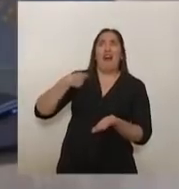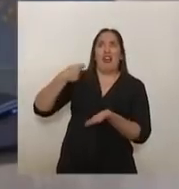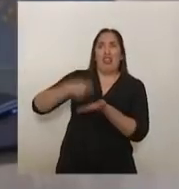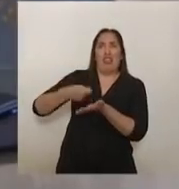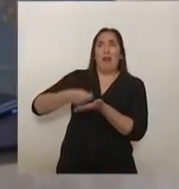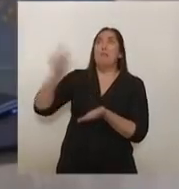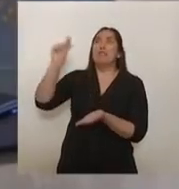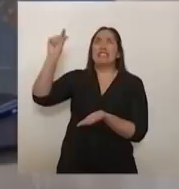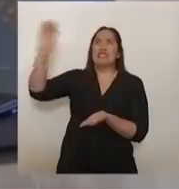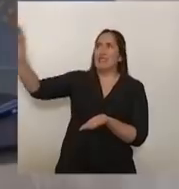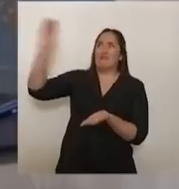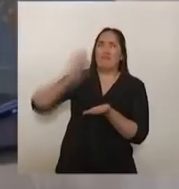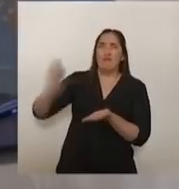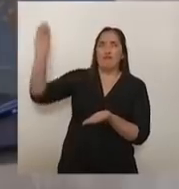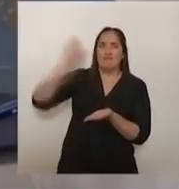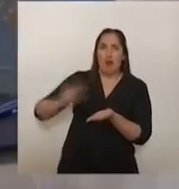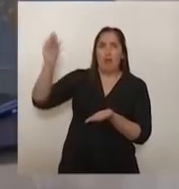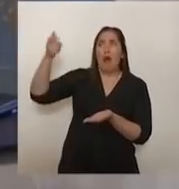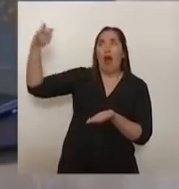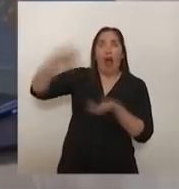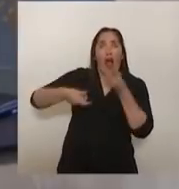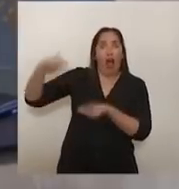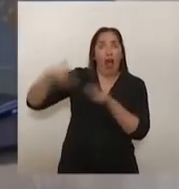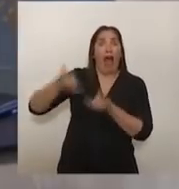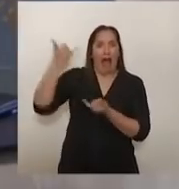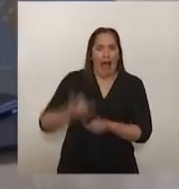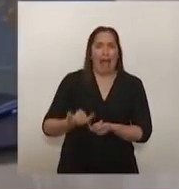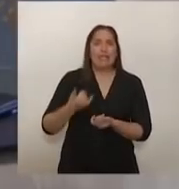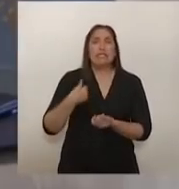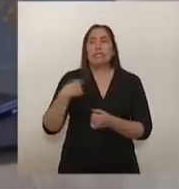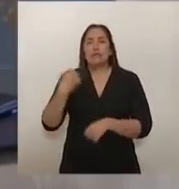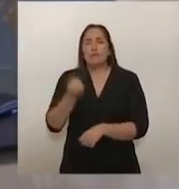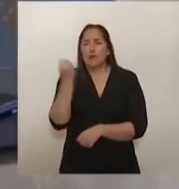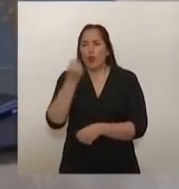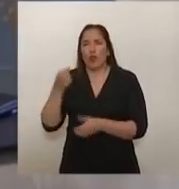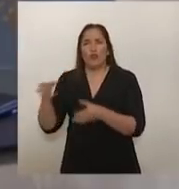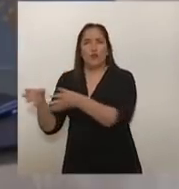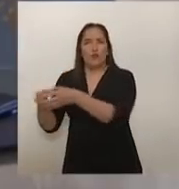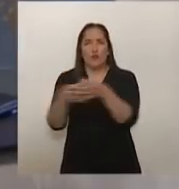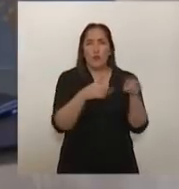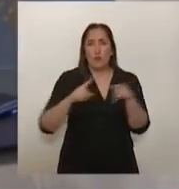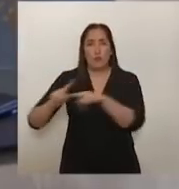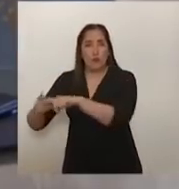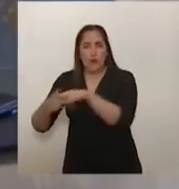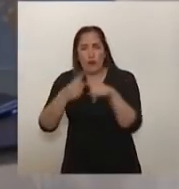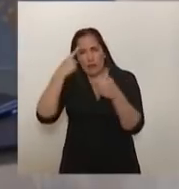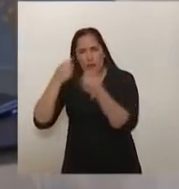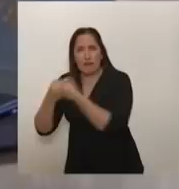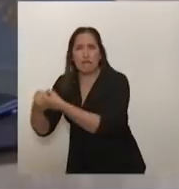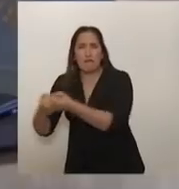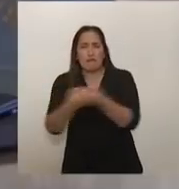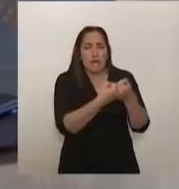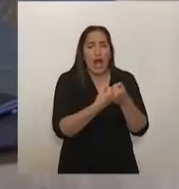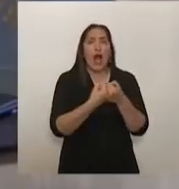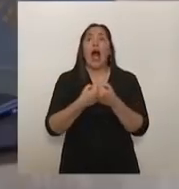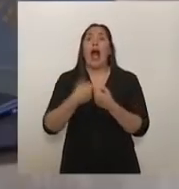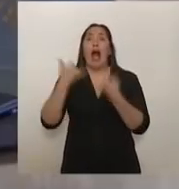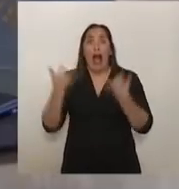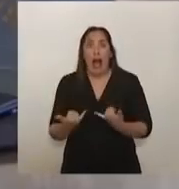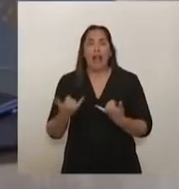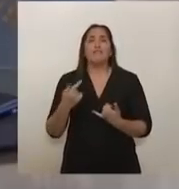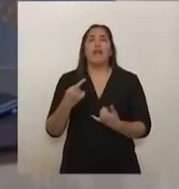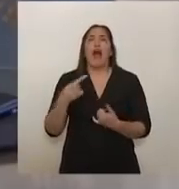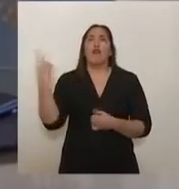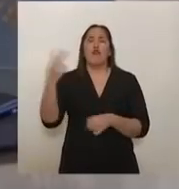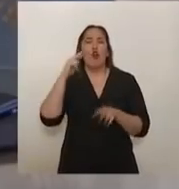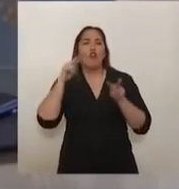Es acá donde es importante ponernos de acuerdo entre todos los sectores políticos, para dar una señal de confianza.